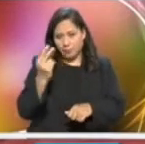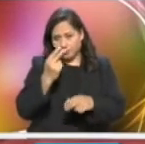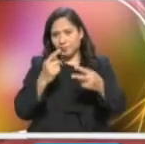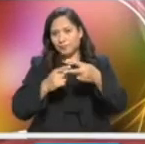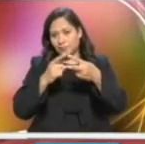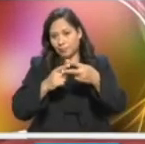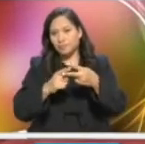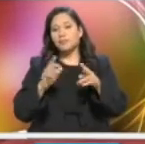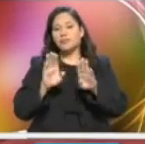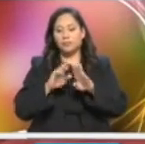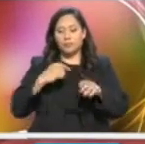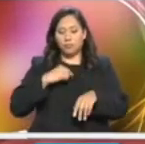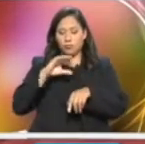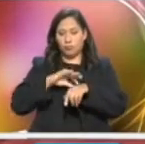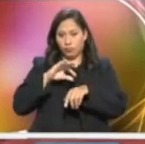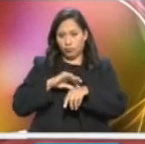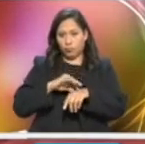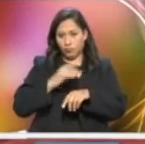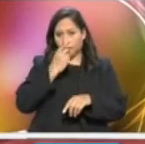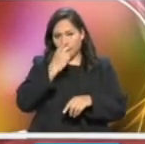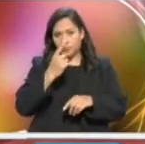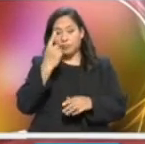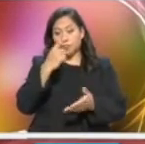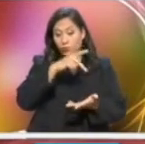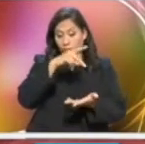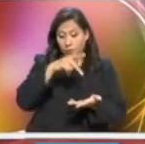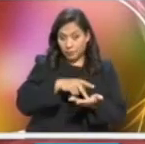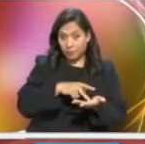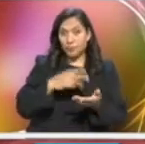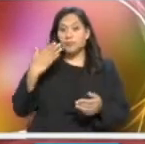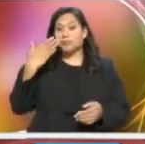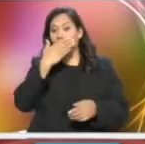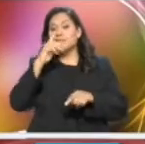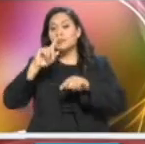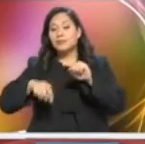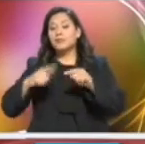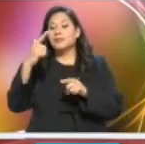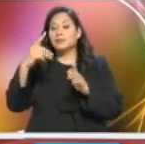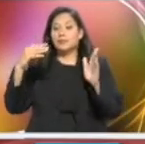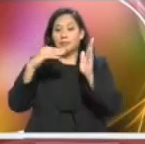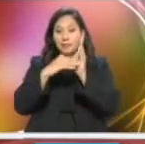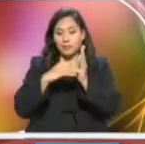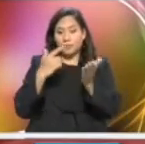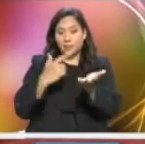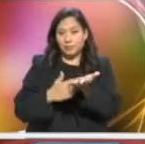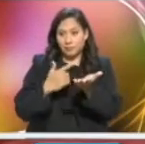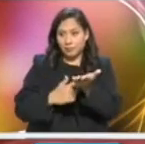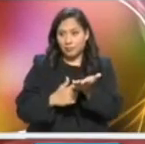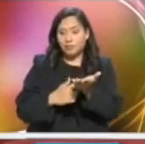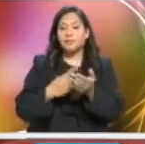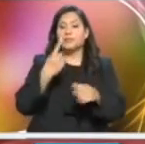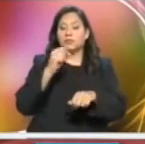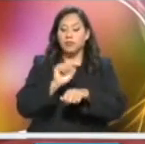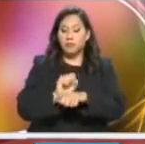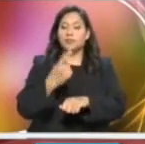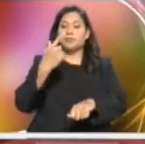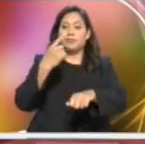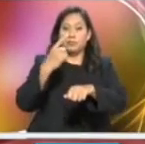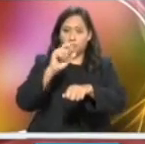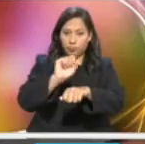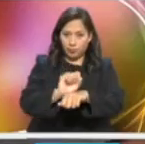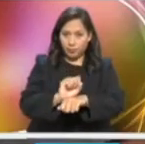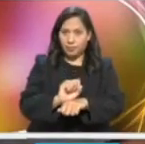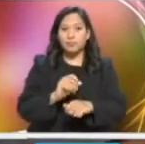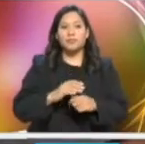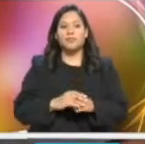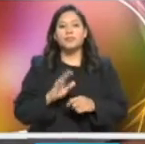lo hacemos los nutriólogos. Para bajar 1 kilo hay que privarte de 7,000 calorías en una semana y eso es el ideal. De hecho...